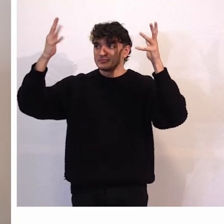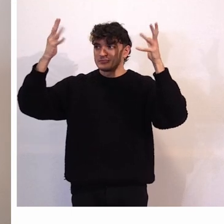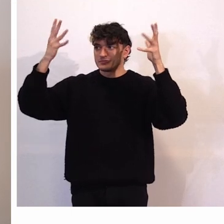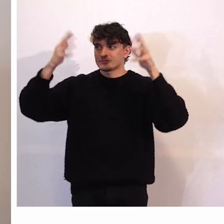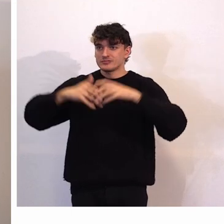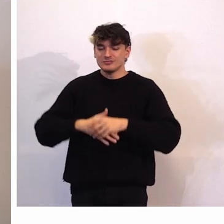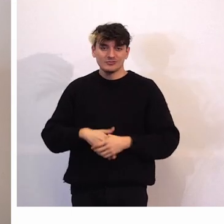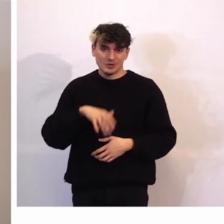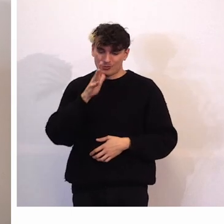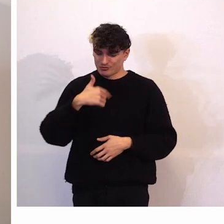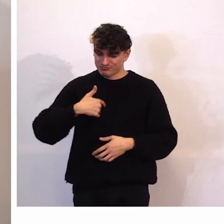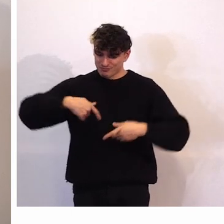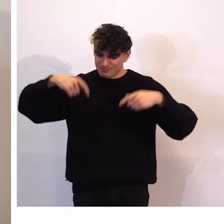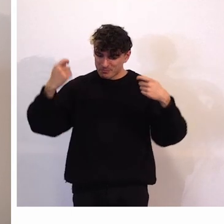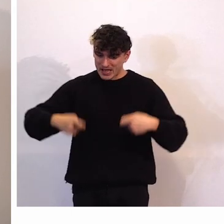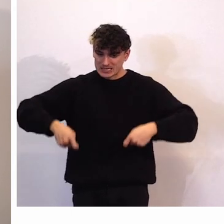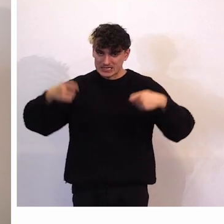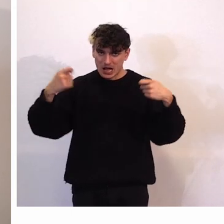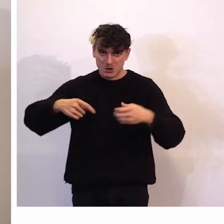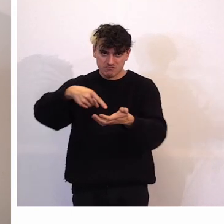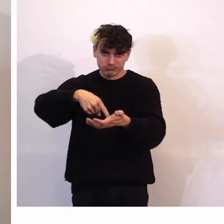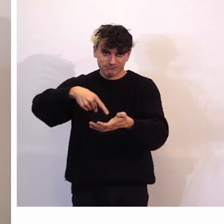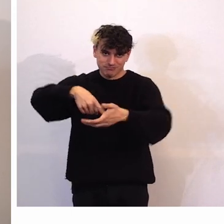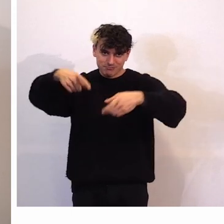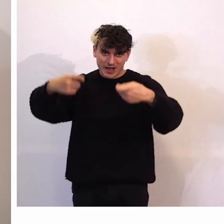Eso por pesado de...